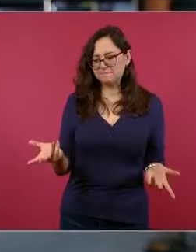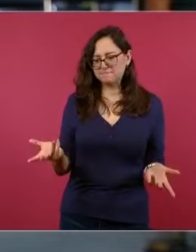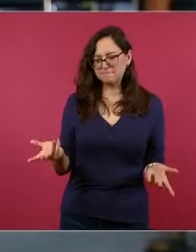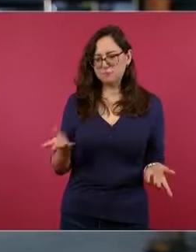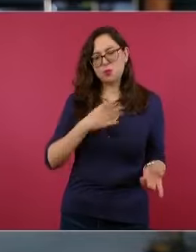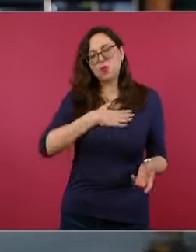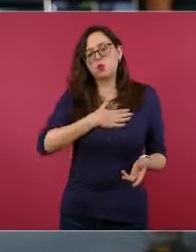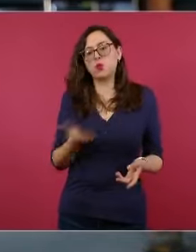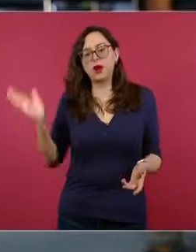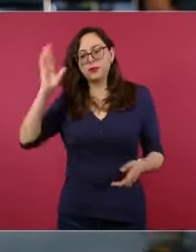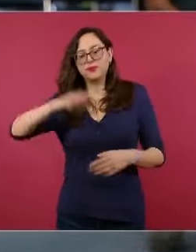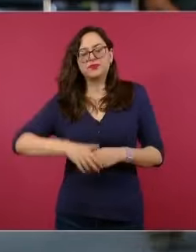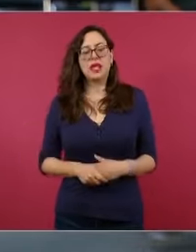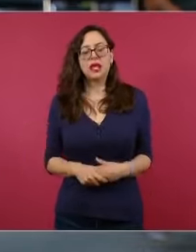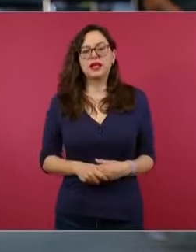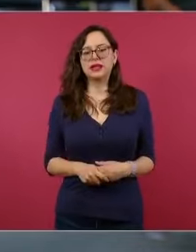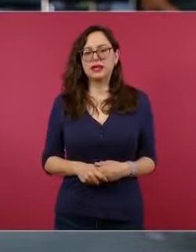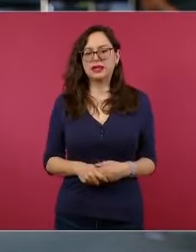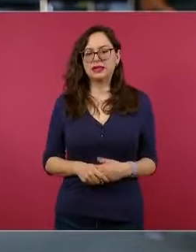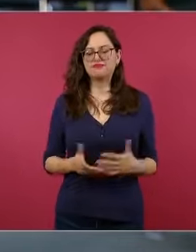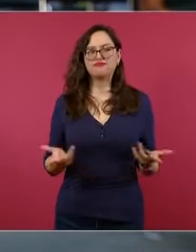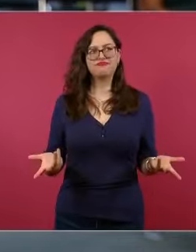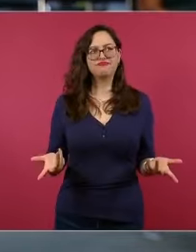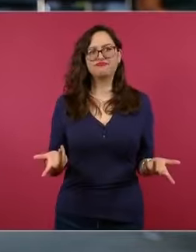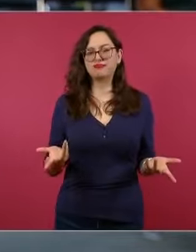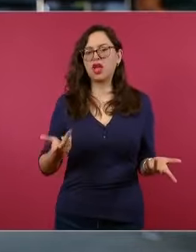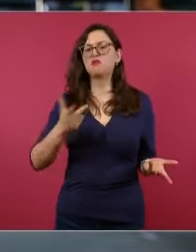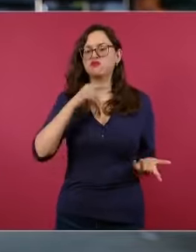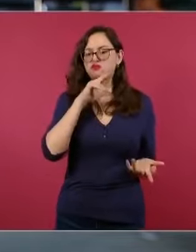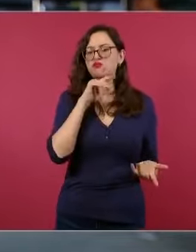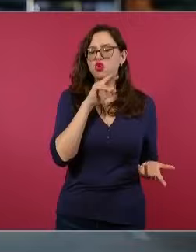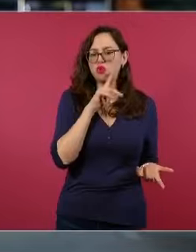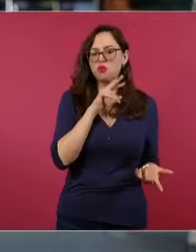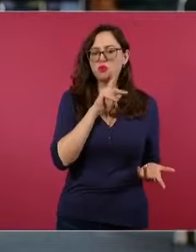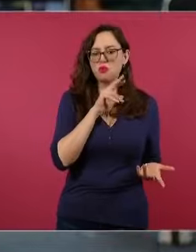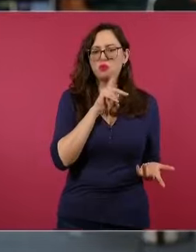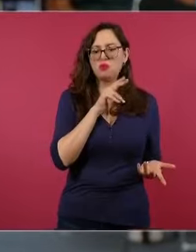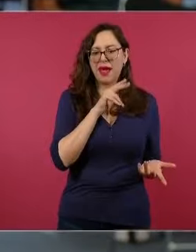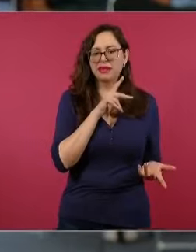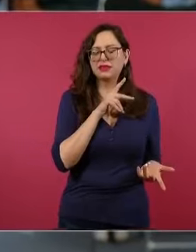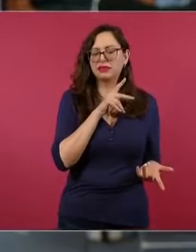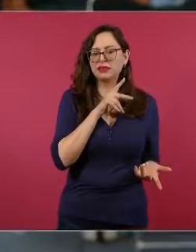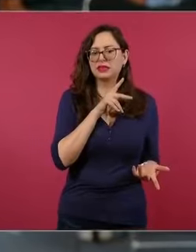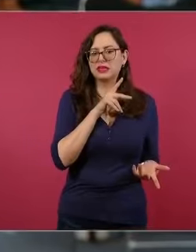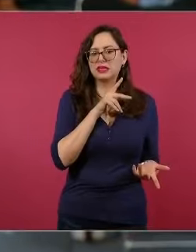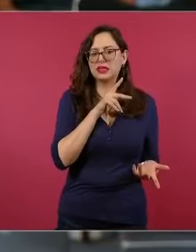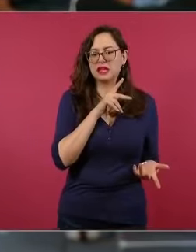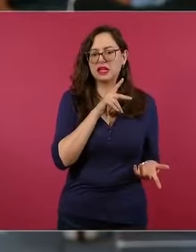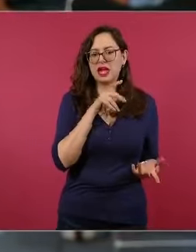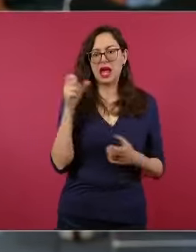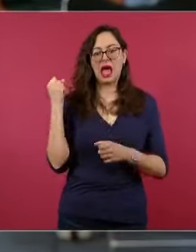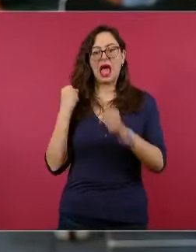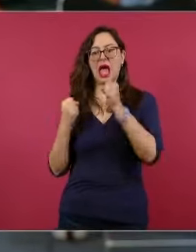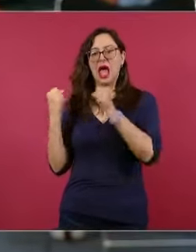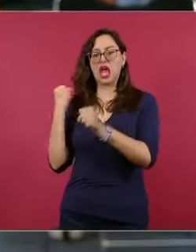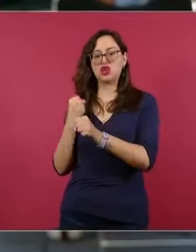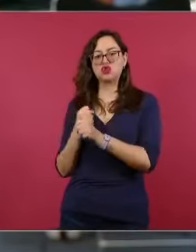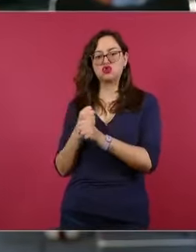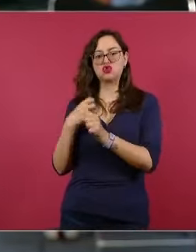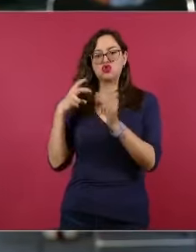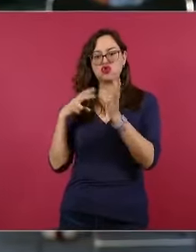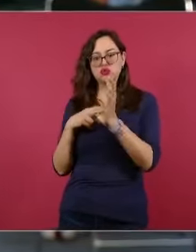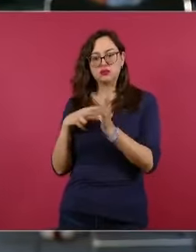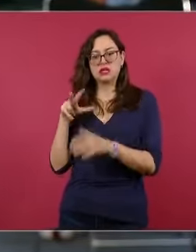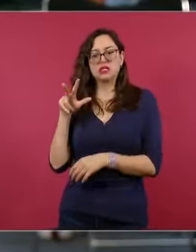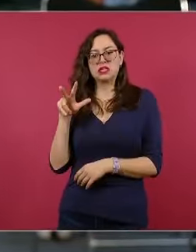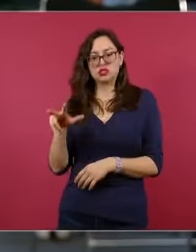esta cuestión de la de es preocupante presidente ya no que usted lo haya hecho en el 2018 que los hayan